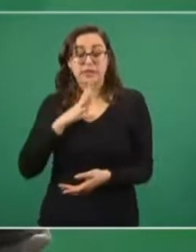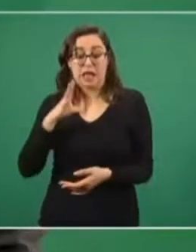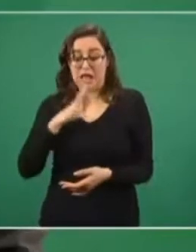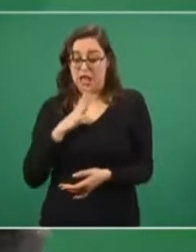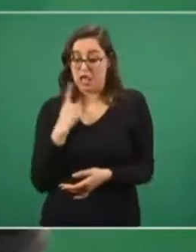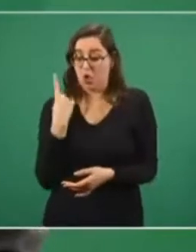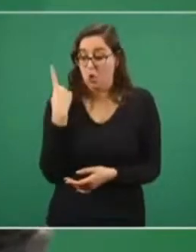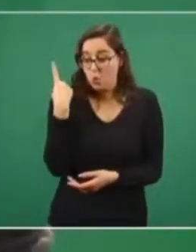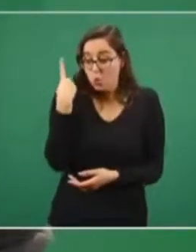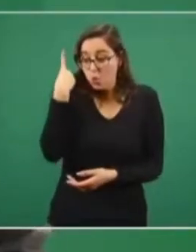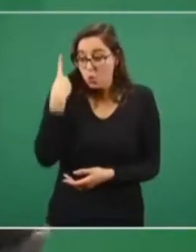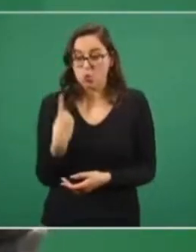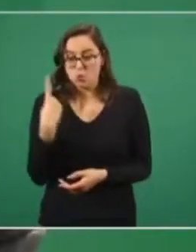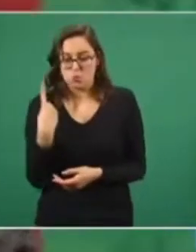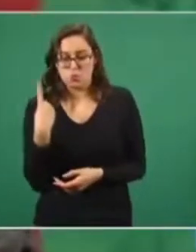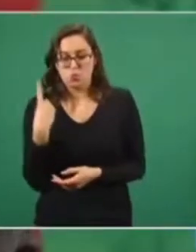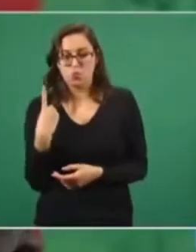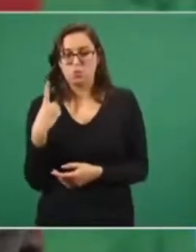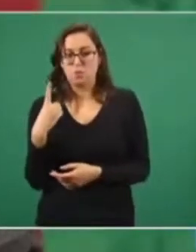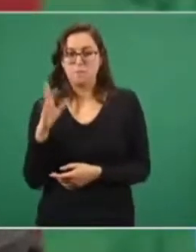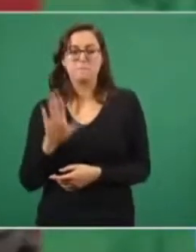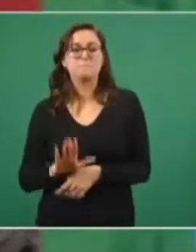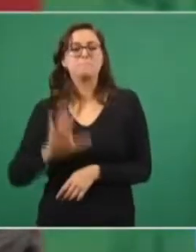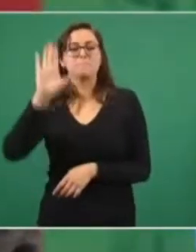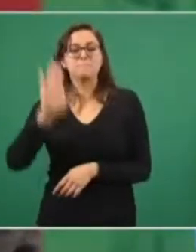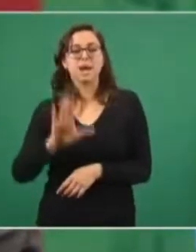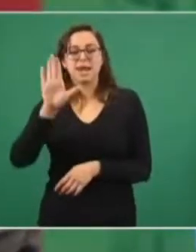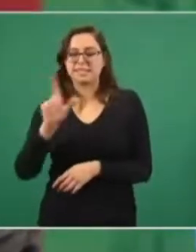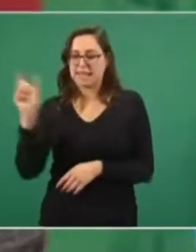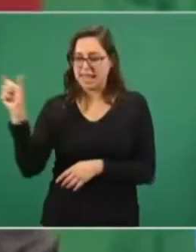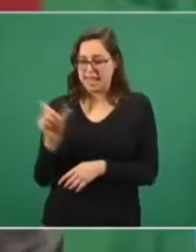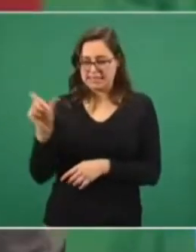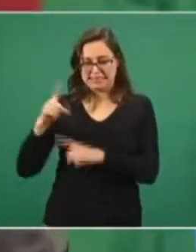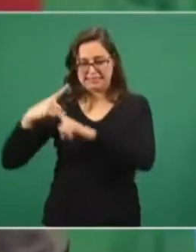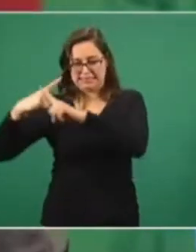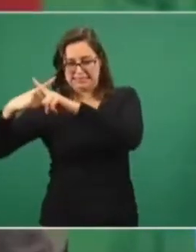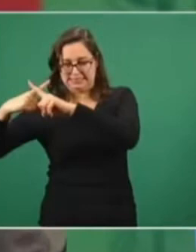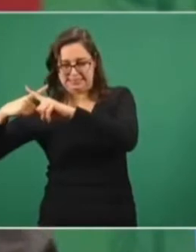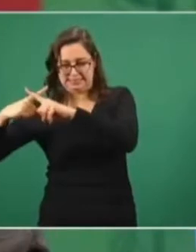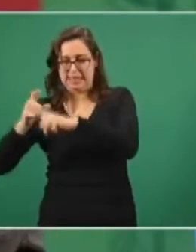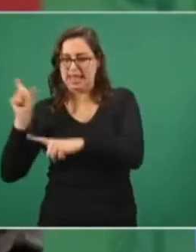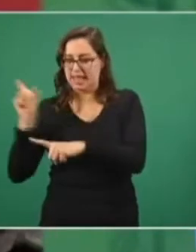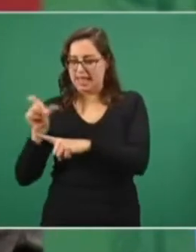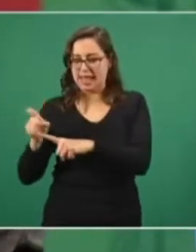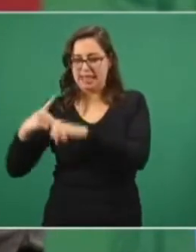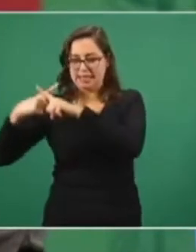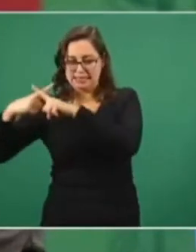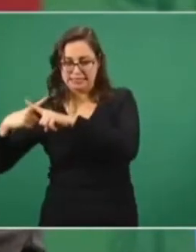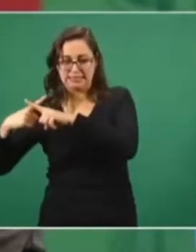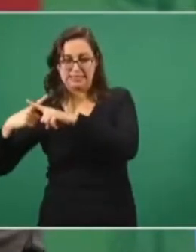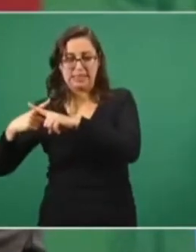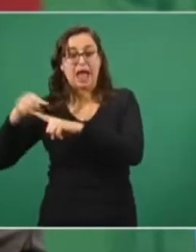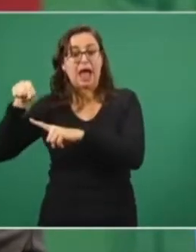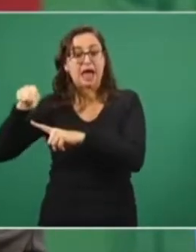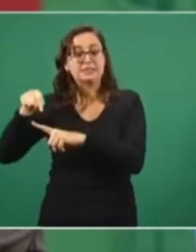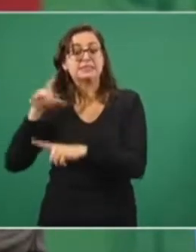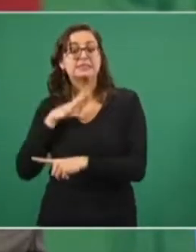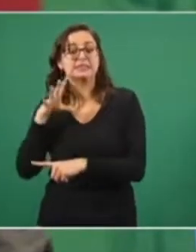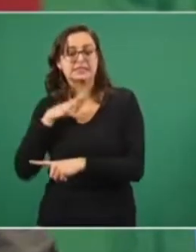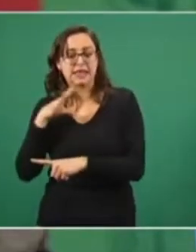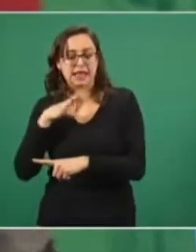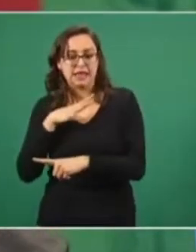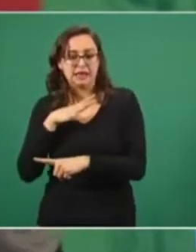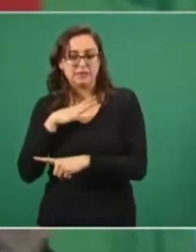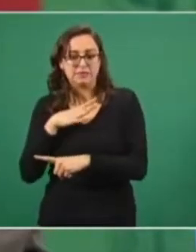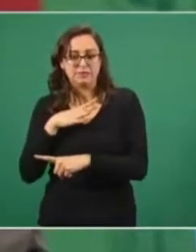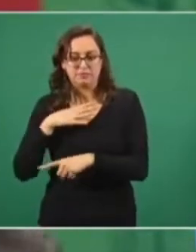una forma visual de una X, todas son como X, pero hay una que es más claramente X, en donde están las características que